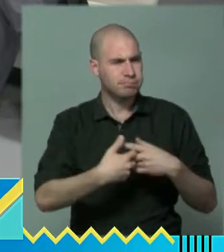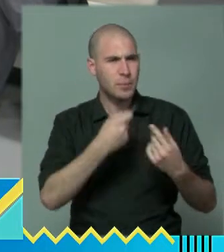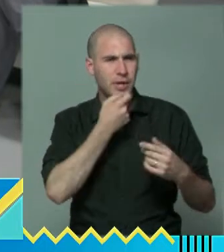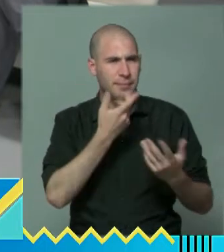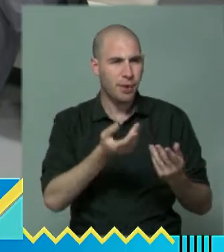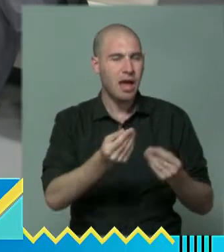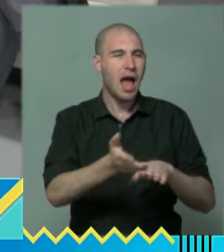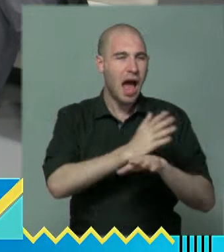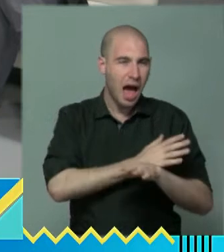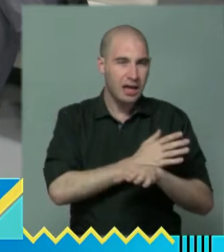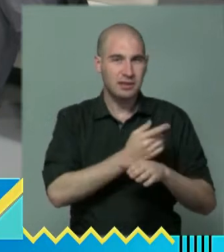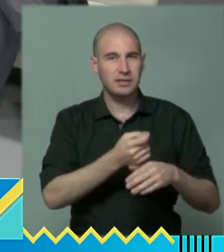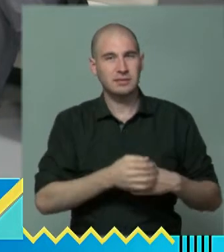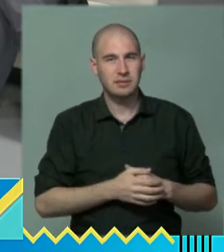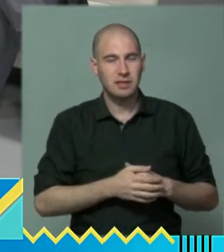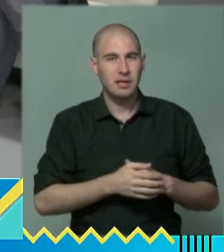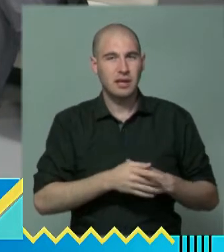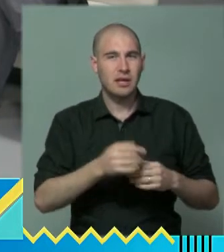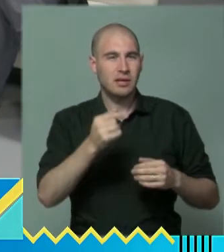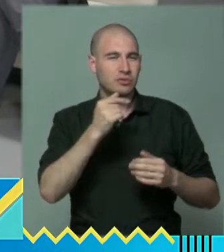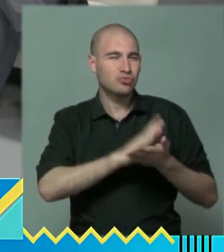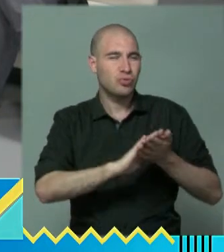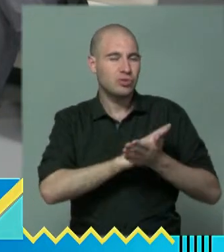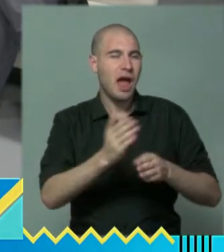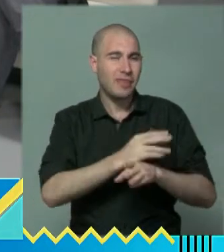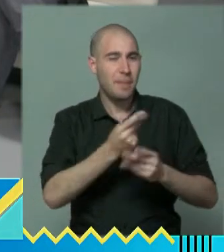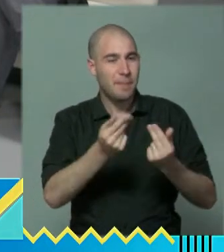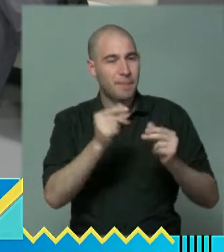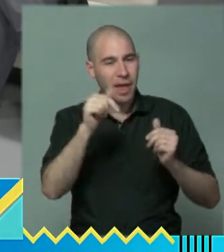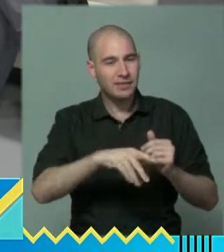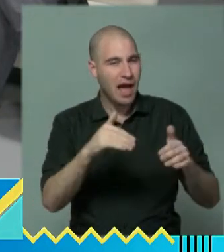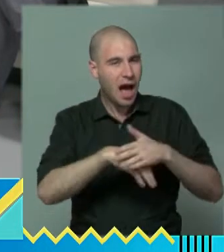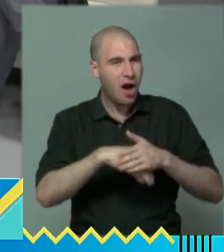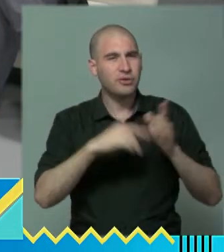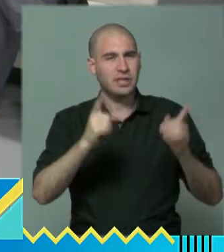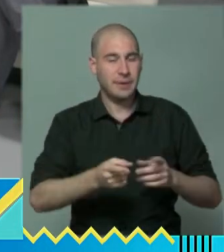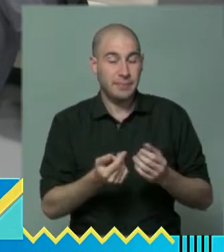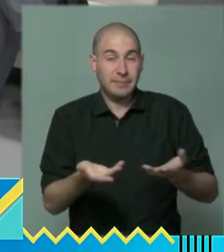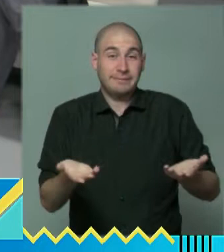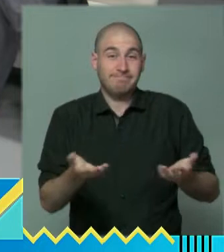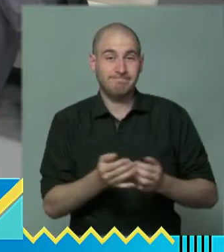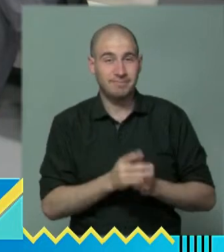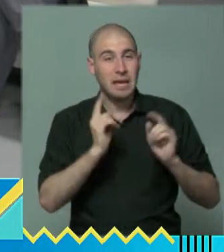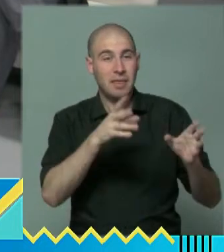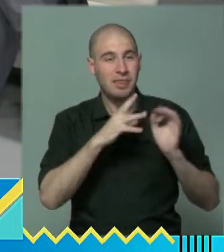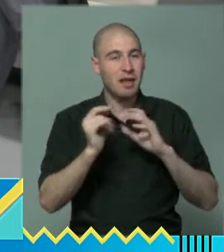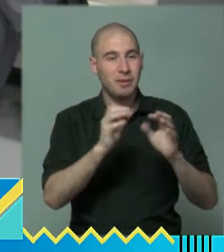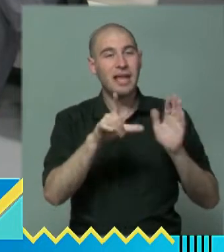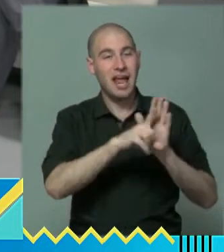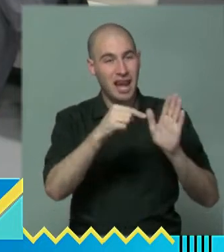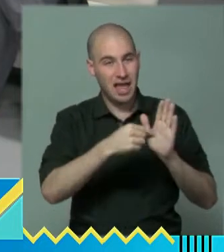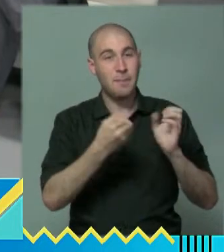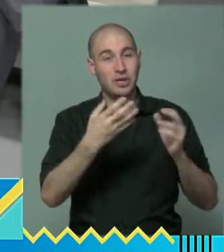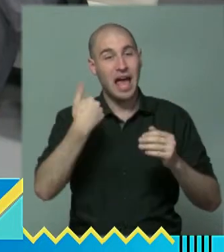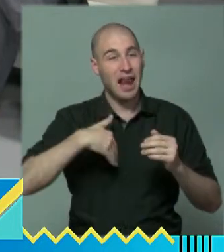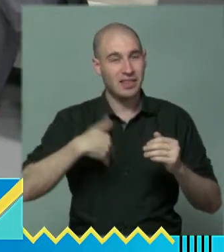hubiera llegado antes, cuántos dolores de cabeza, inclusive cuánto dinero también nos podríamos ya haber ahorrado. Pero bueno, también vamos a debatir acerca de esta ley porque